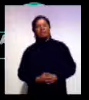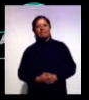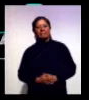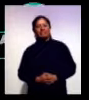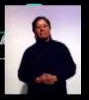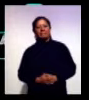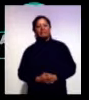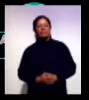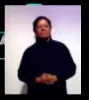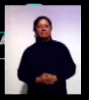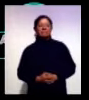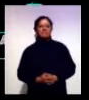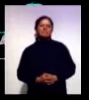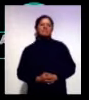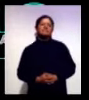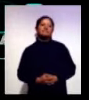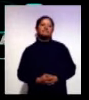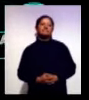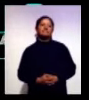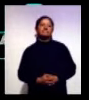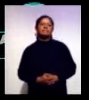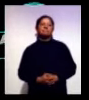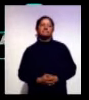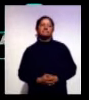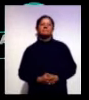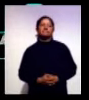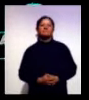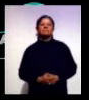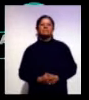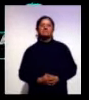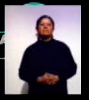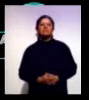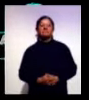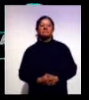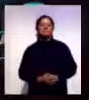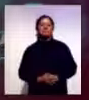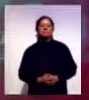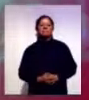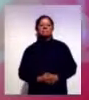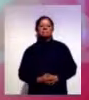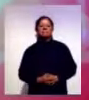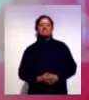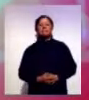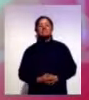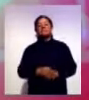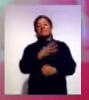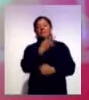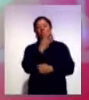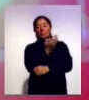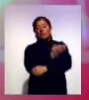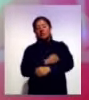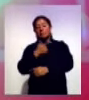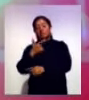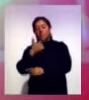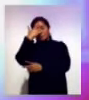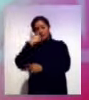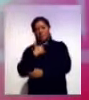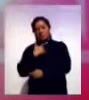Un funciones, 4 y 7 de la